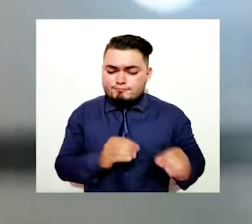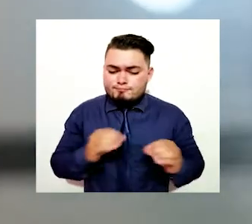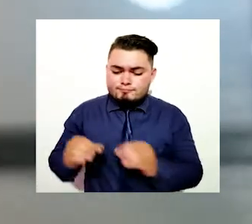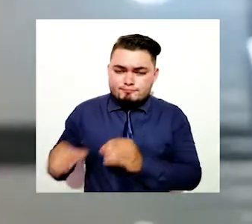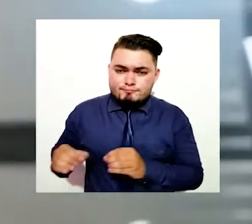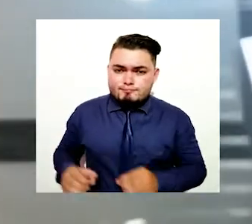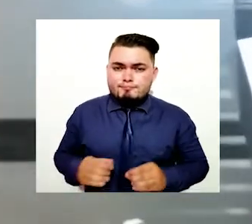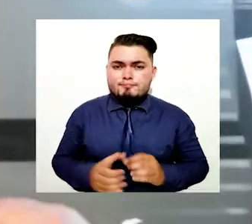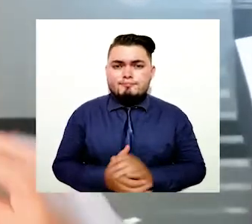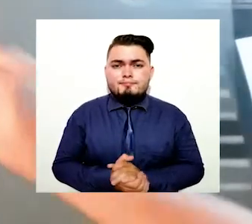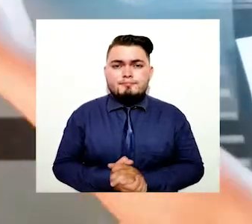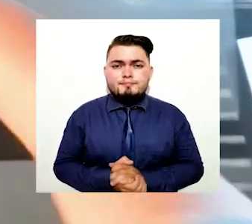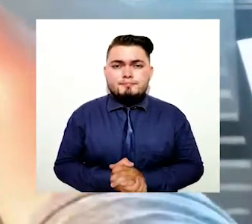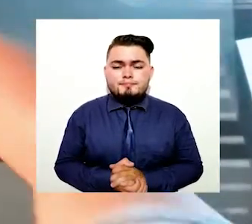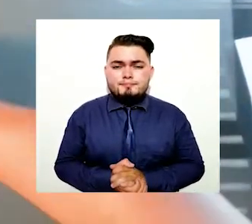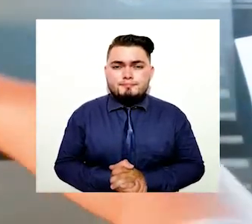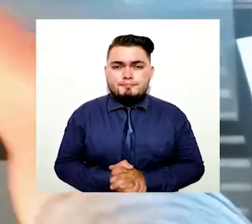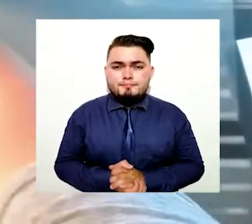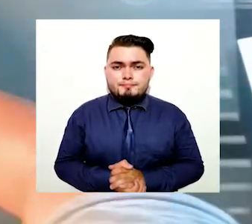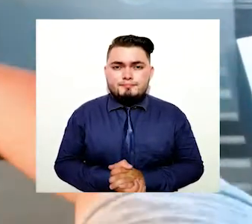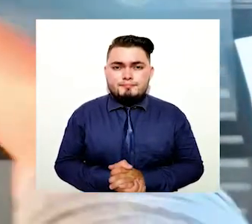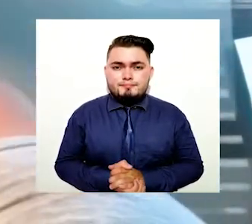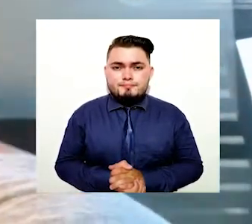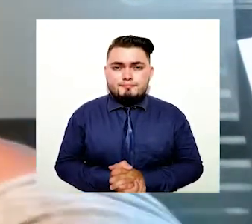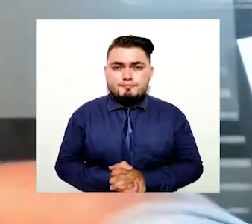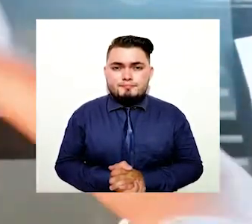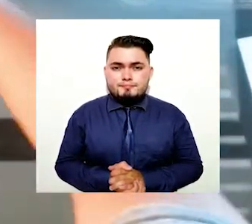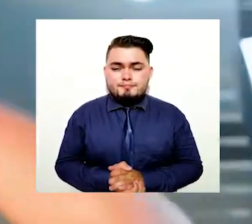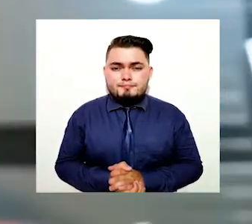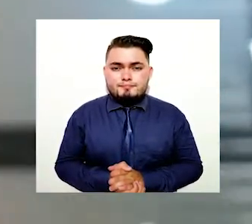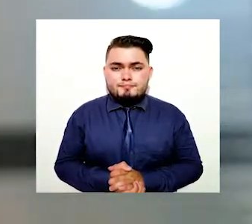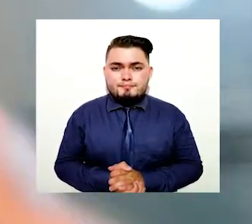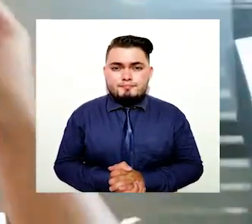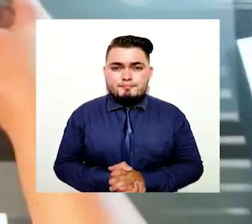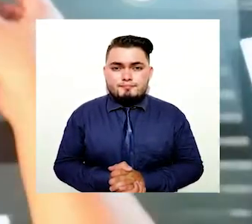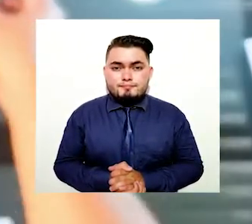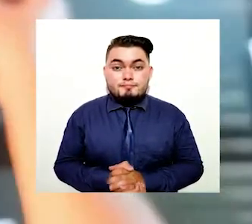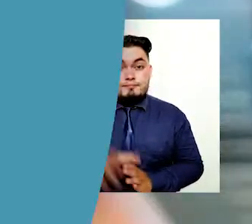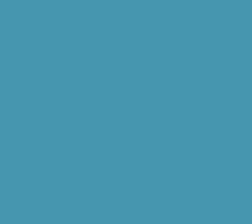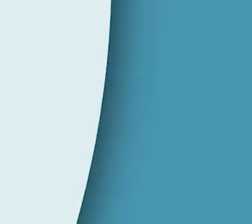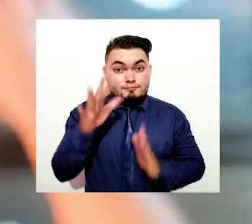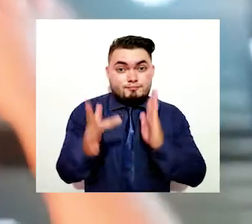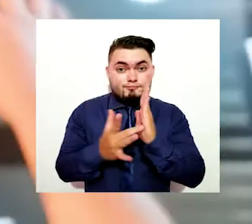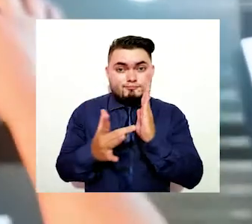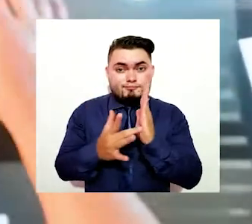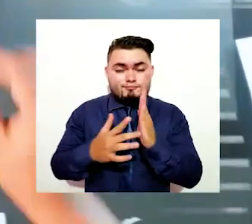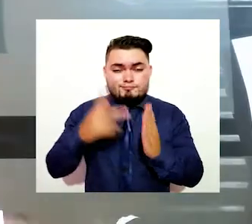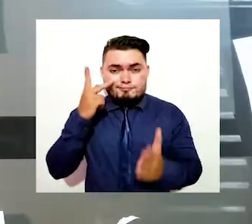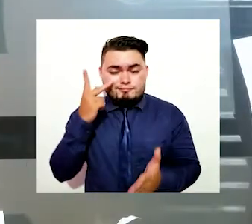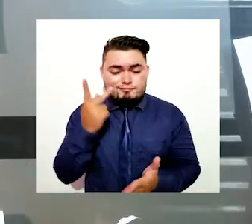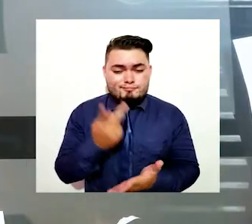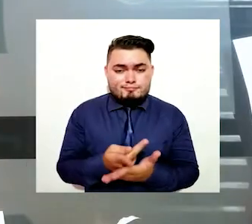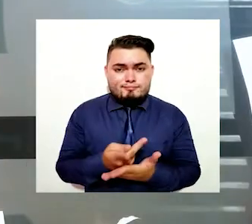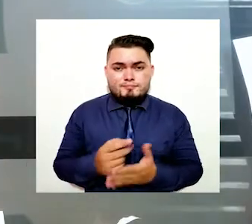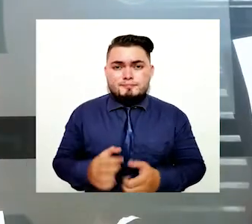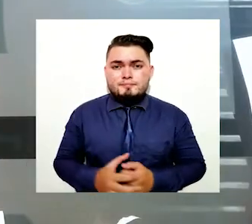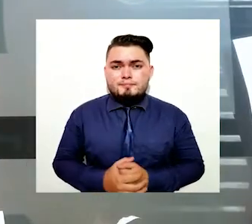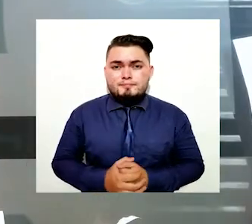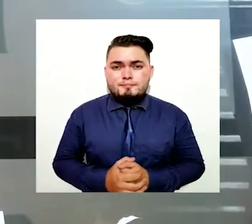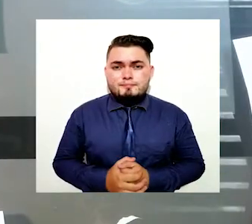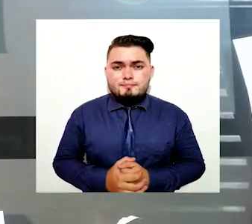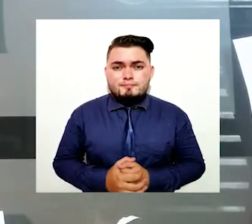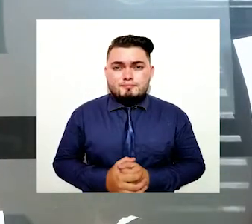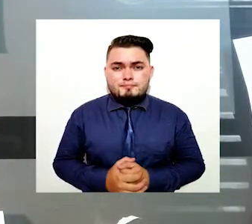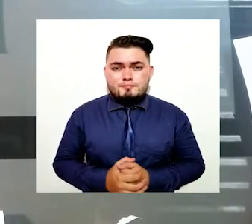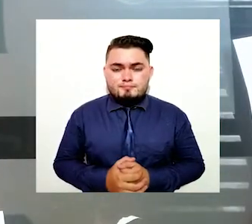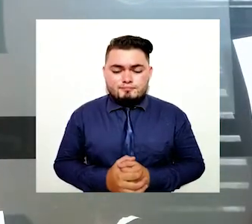área de trabajo para poder comenzar con la siguiente técnica. Para nuestra siguiente técnica